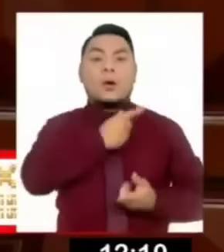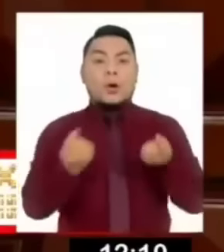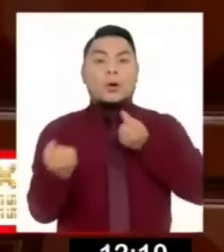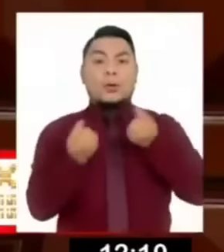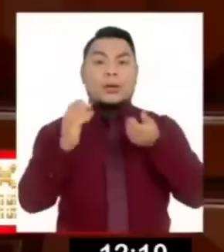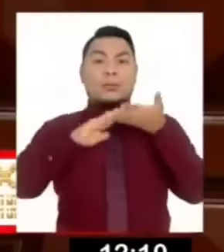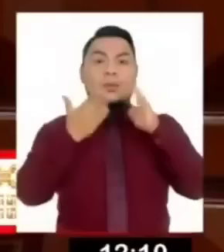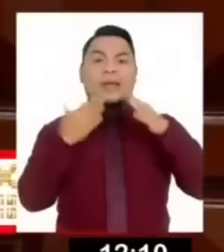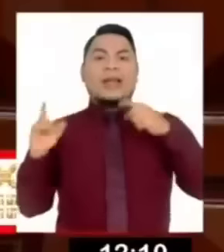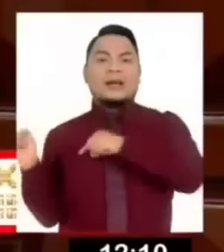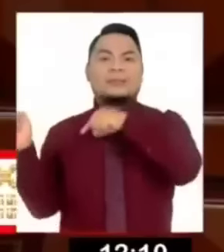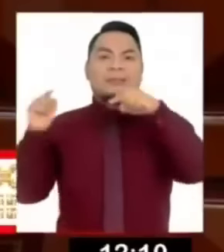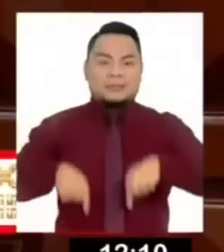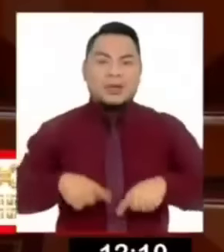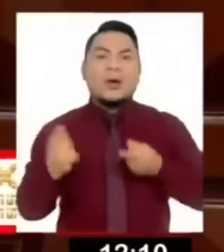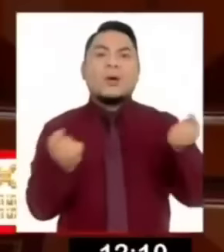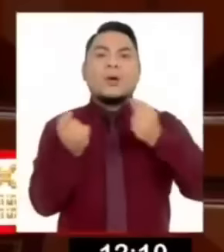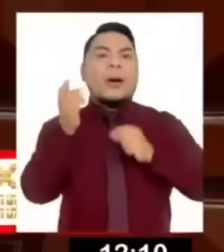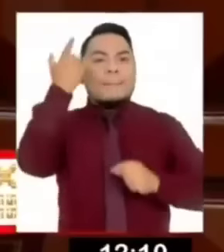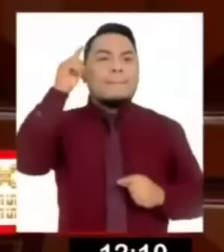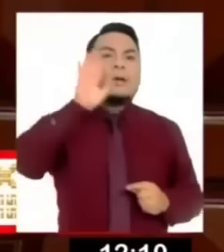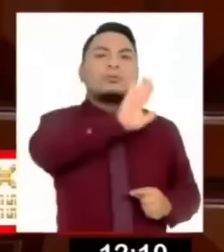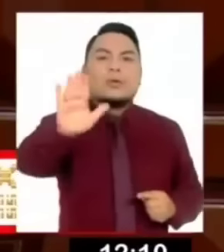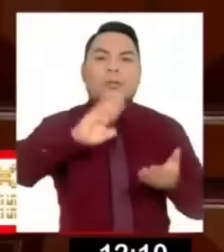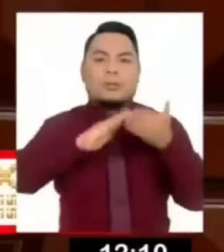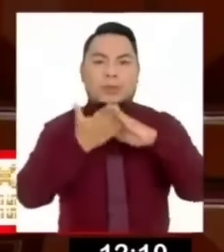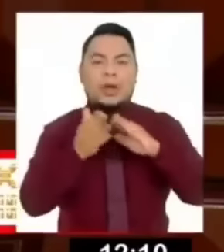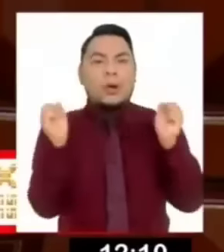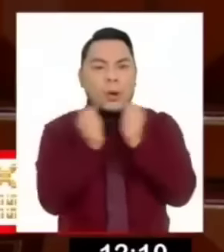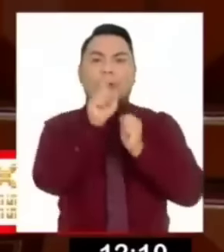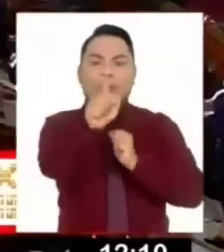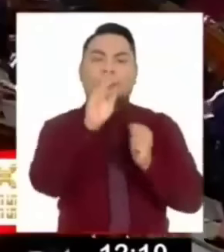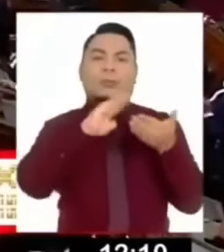llegado para gobernar con el pueblo y para el pueblo.